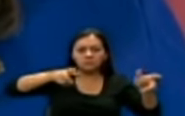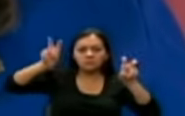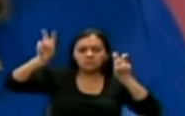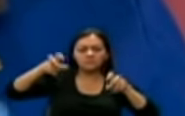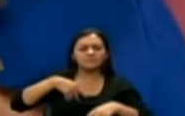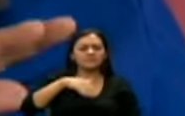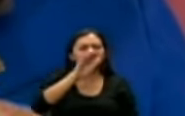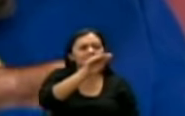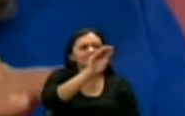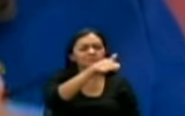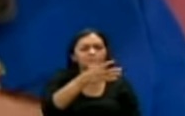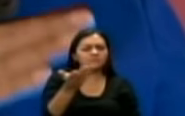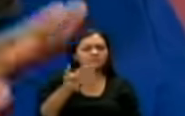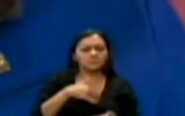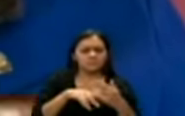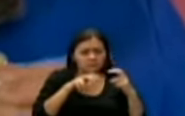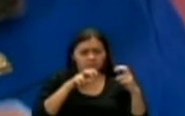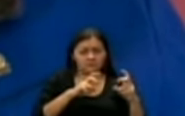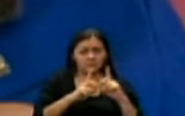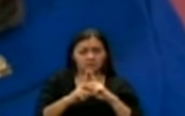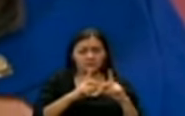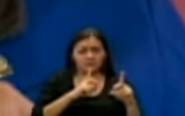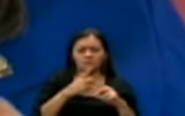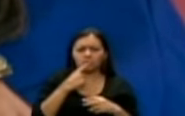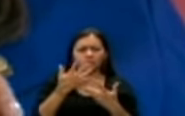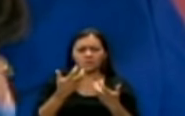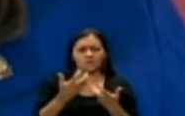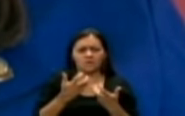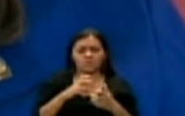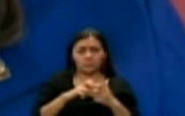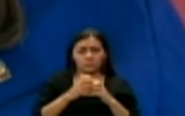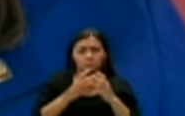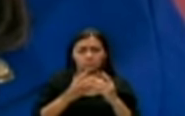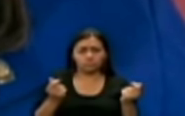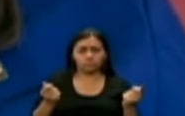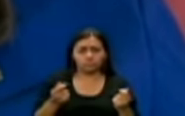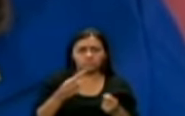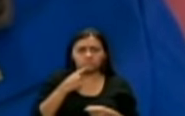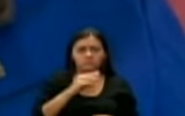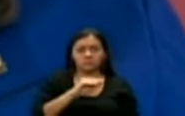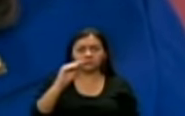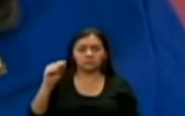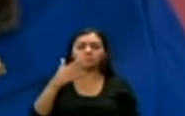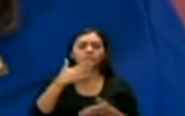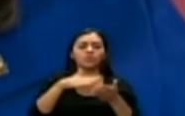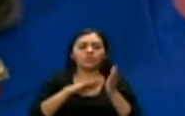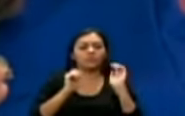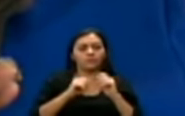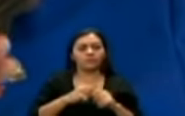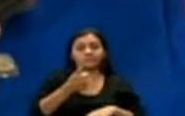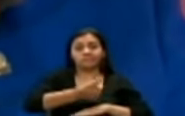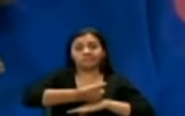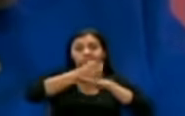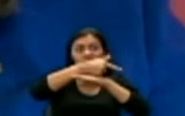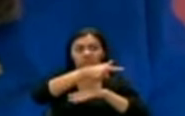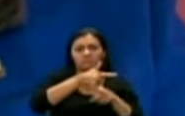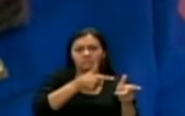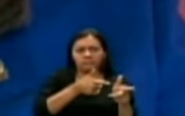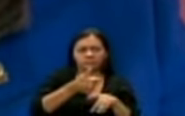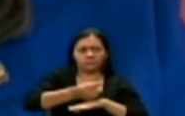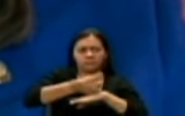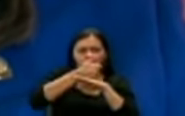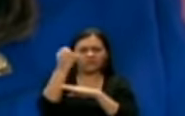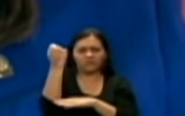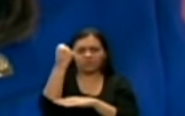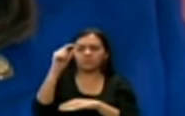que no quieren que se traslade cabecillas a otros lugares. Pero esto ya viene a ser parte de un